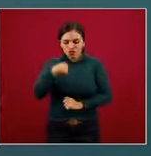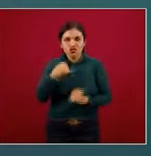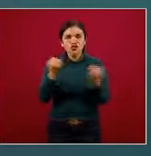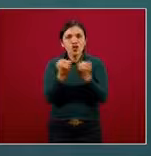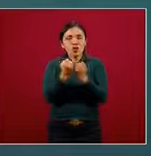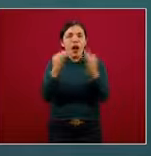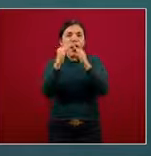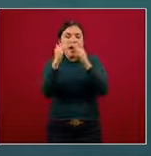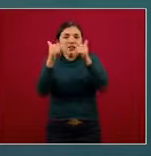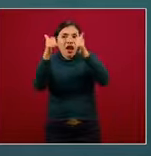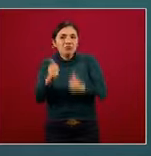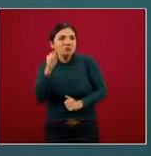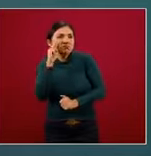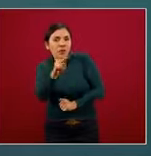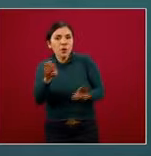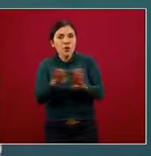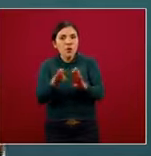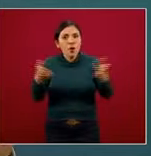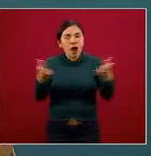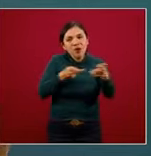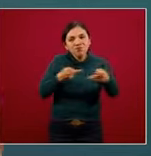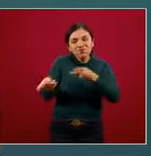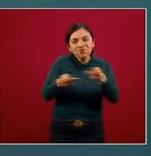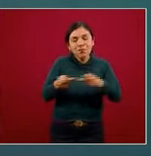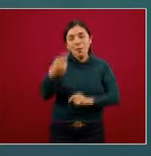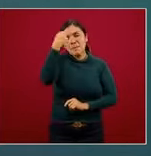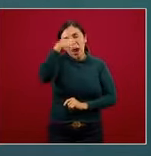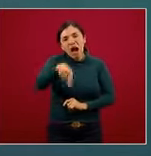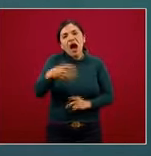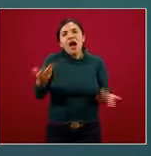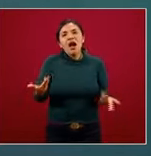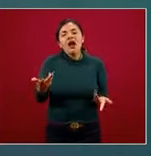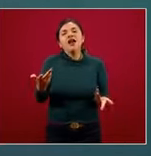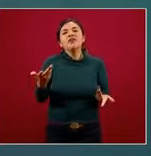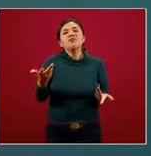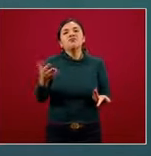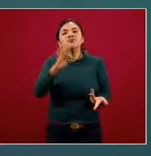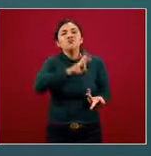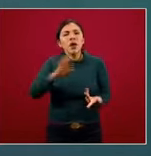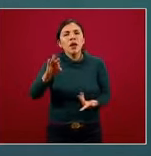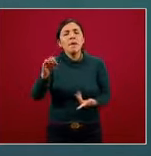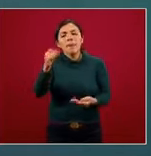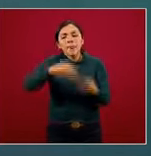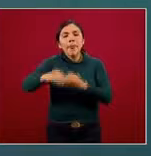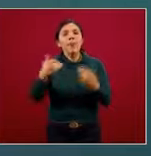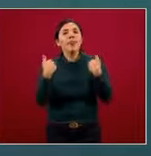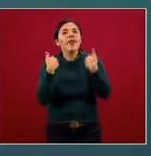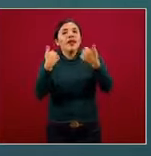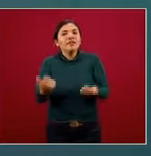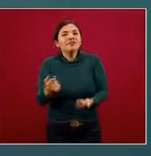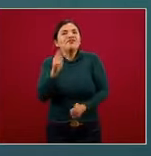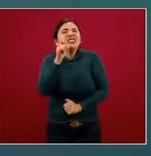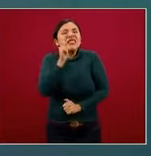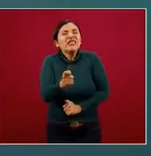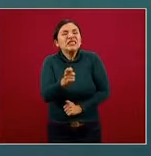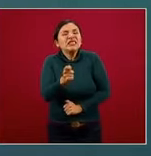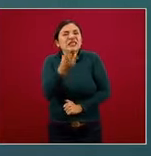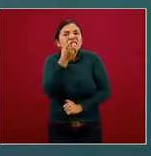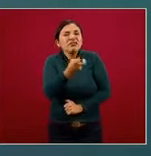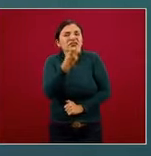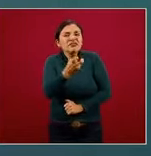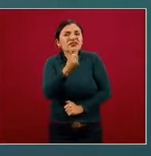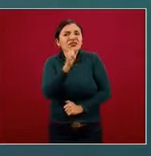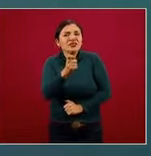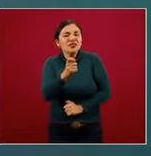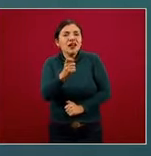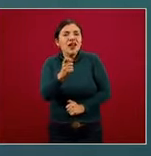que estamos en casa y que estamos trabajando, para poder comprender lo que significa o lo que